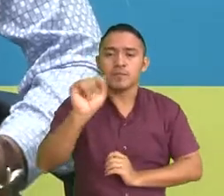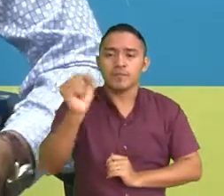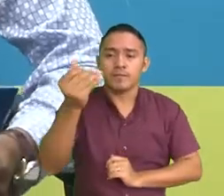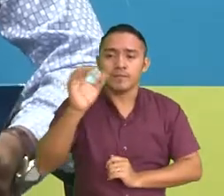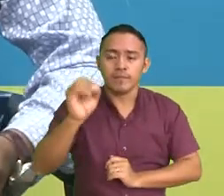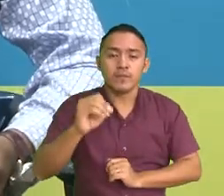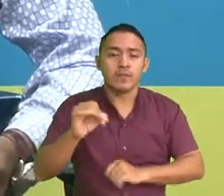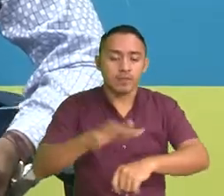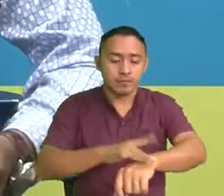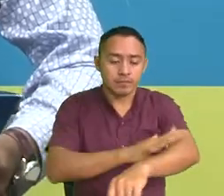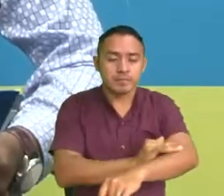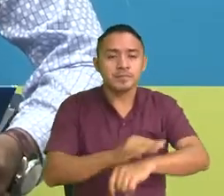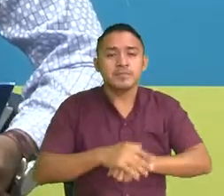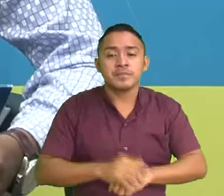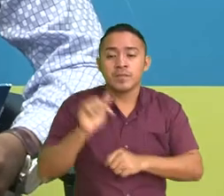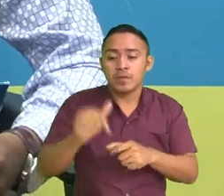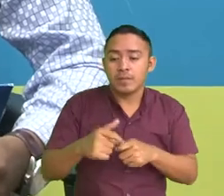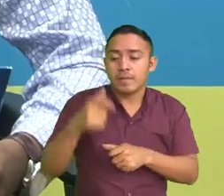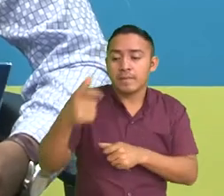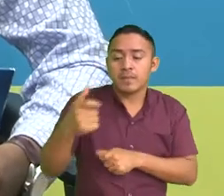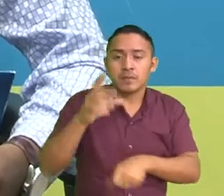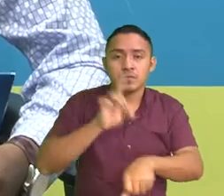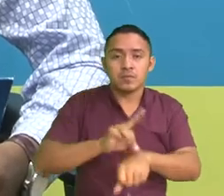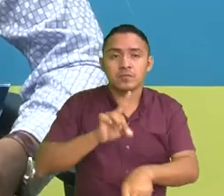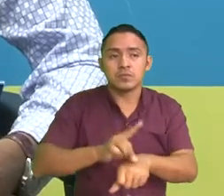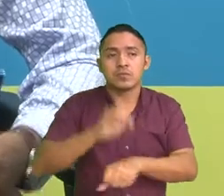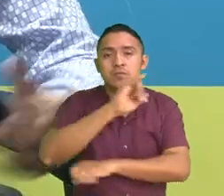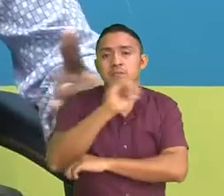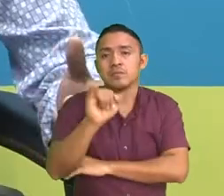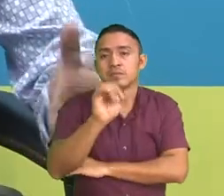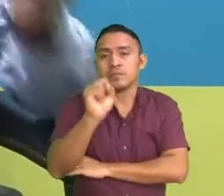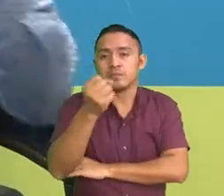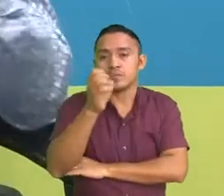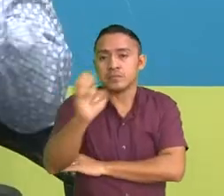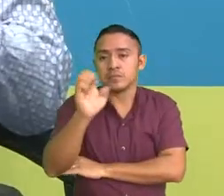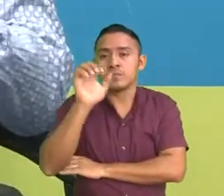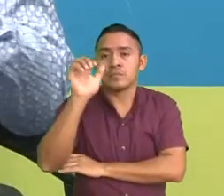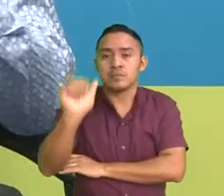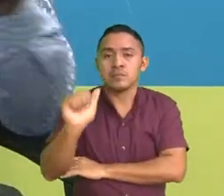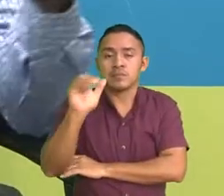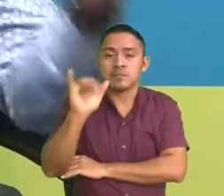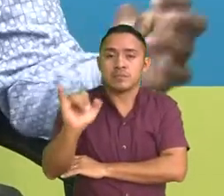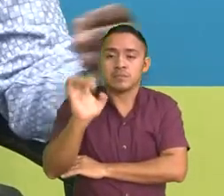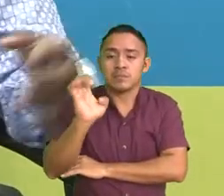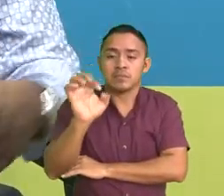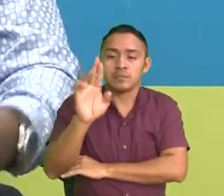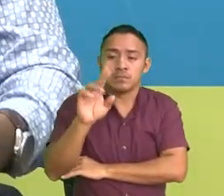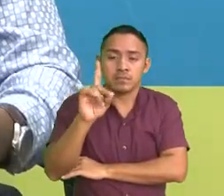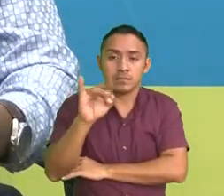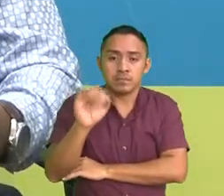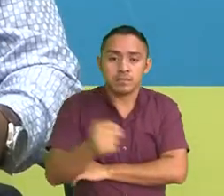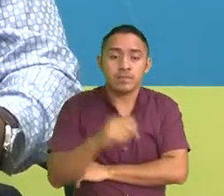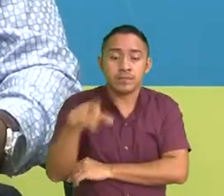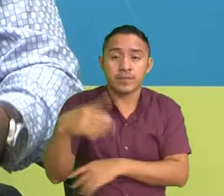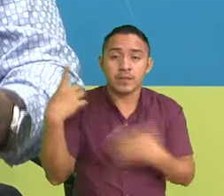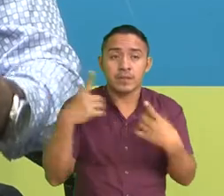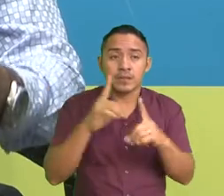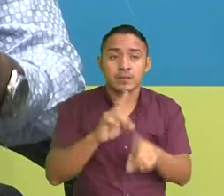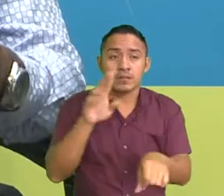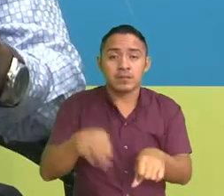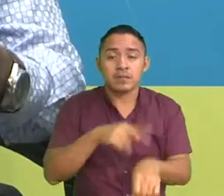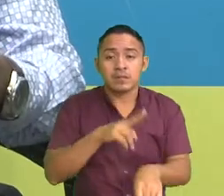día de hoy tenemos como invitado al doctor José Ayerdis, quien es psiquiatra. Él es el director del Centro